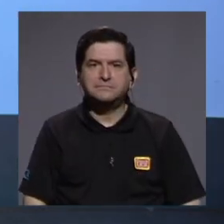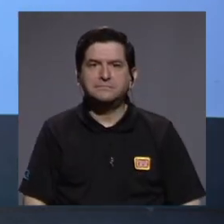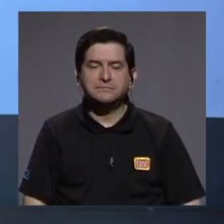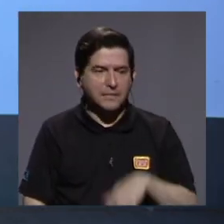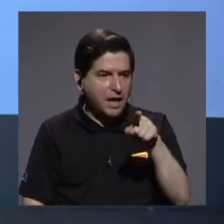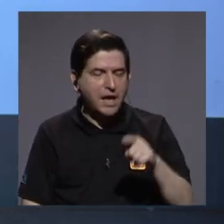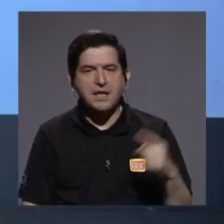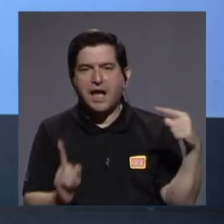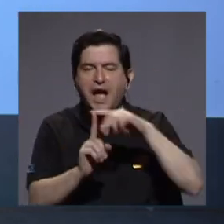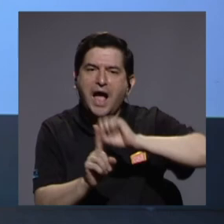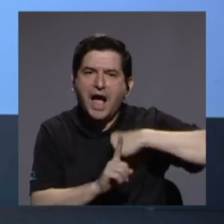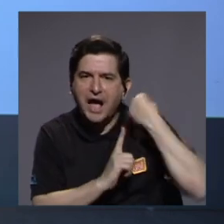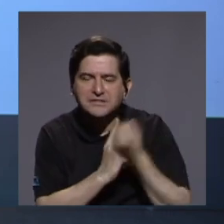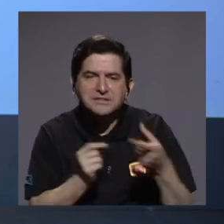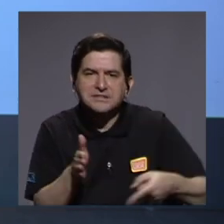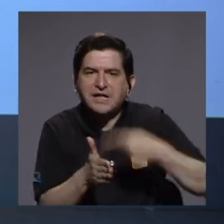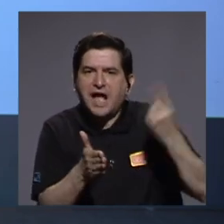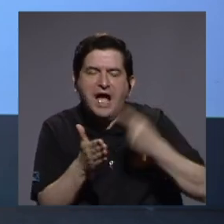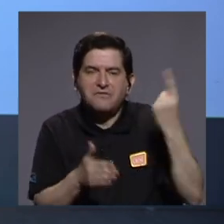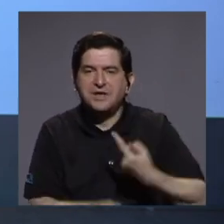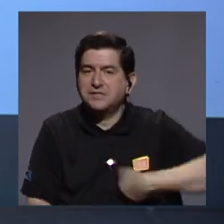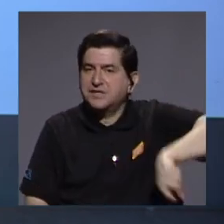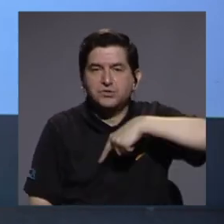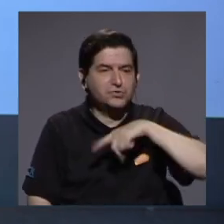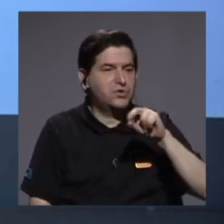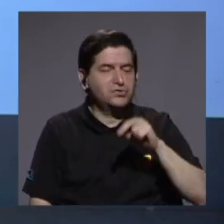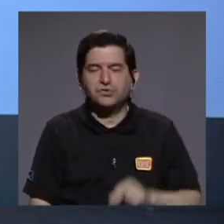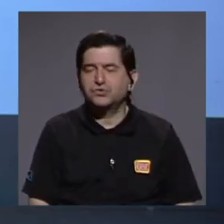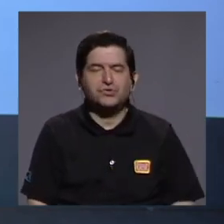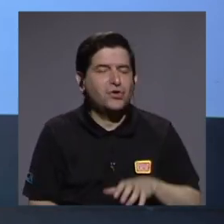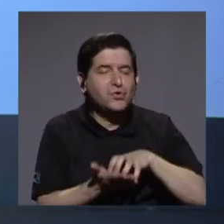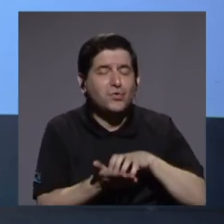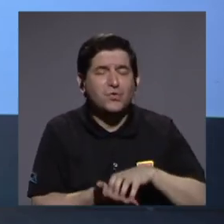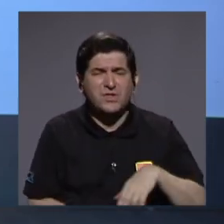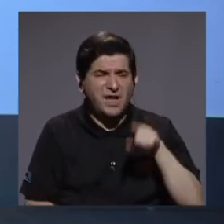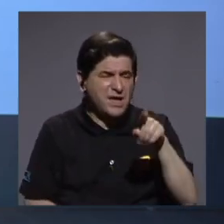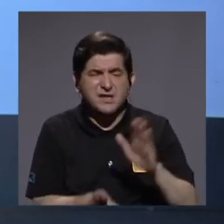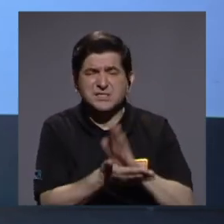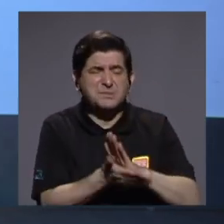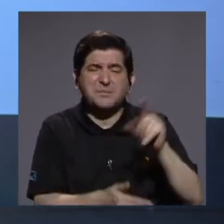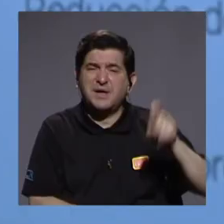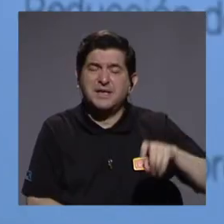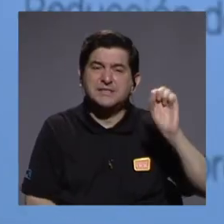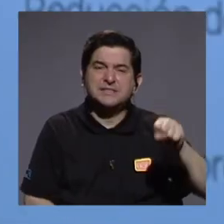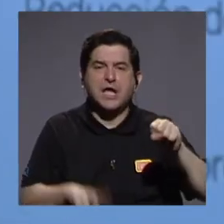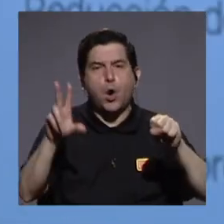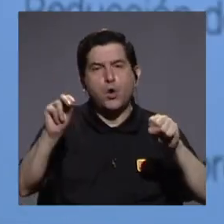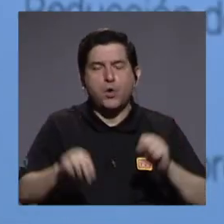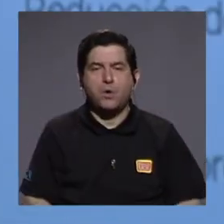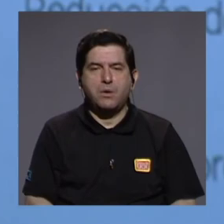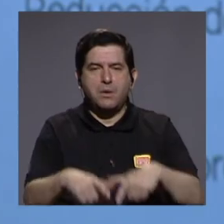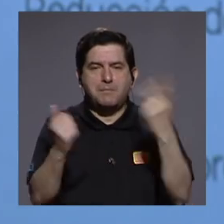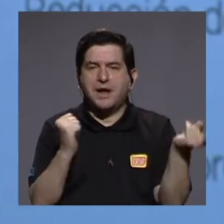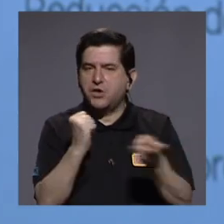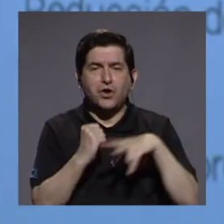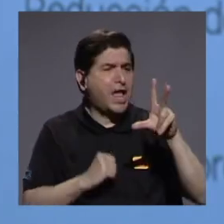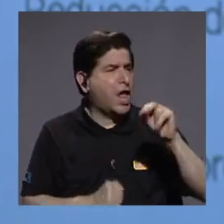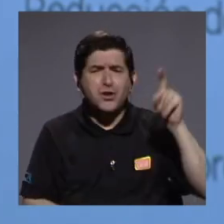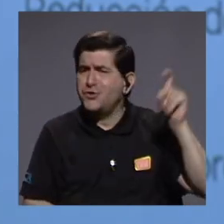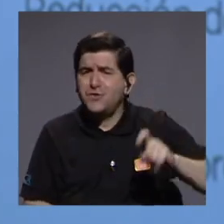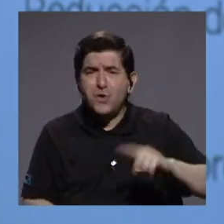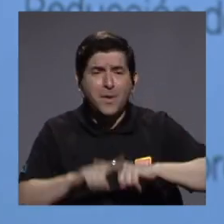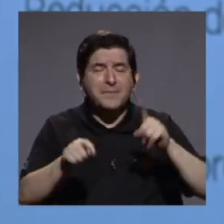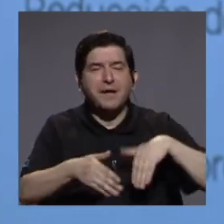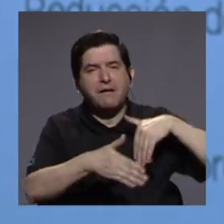llega a tal punto que en muchas veces ni siquiera nos cuestionamos si ese trámite es necesario o no lo es en la mayoría de las veces no lo es y lo que